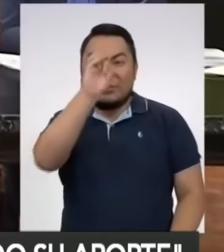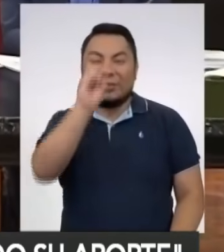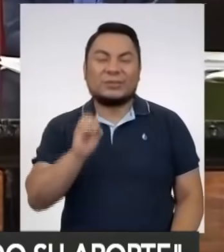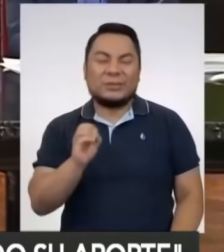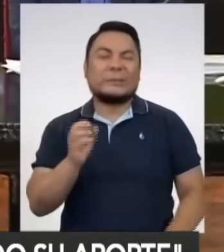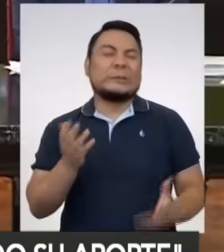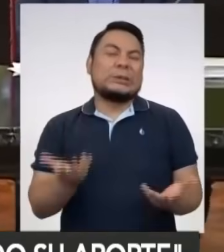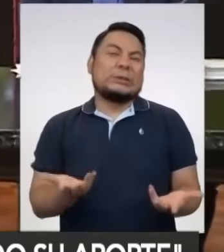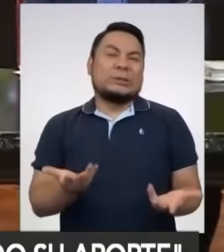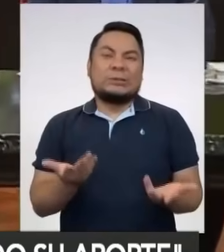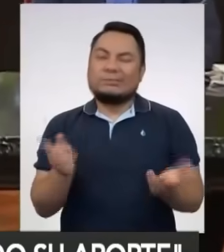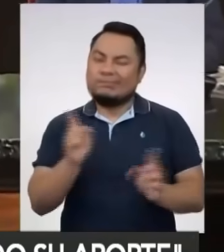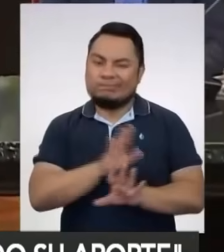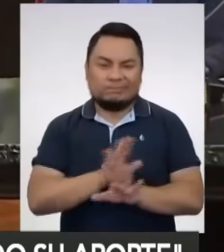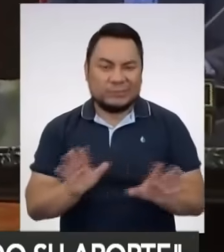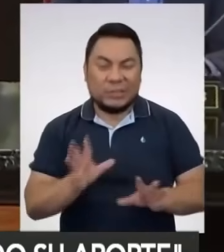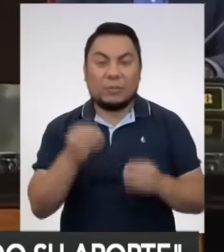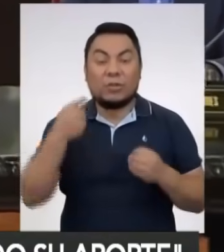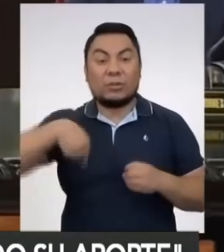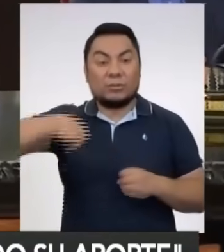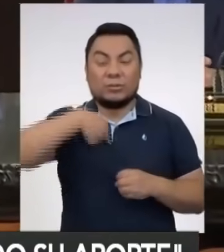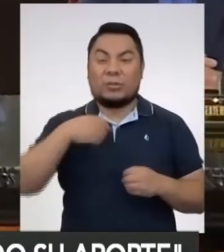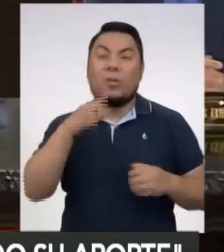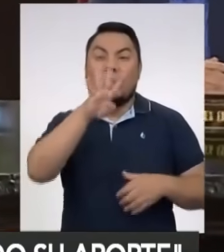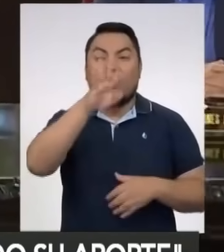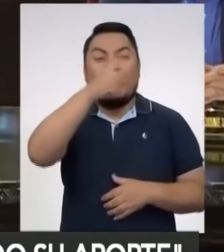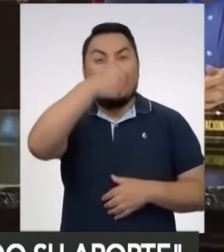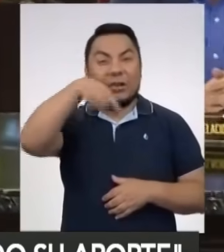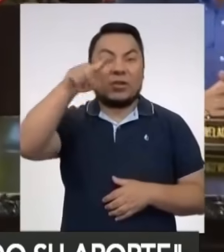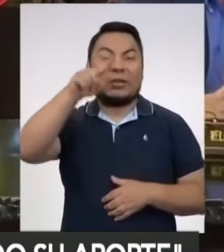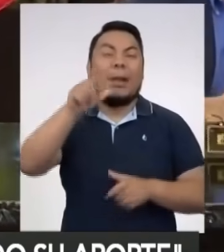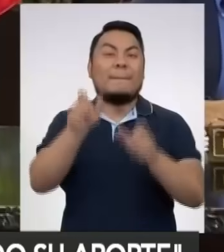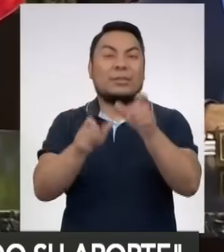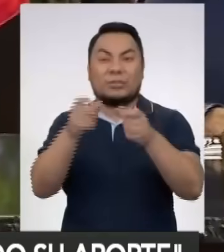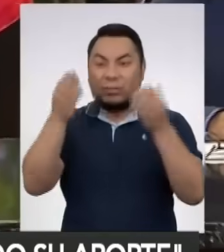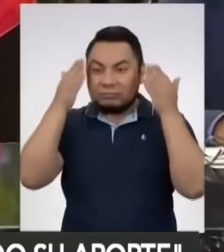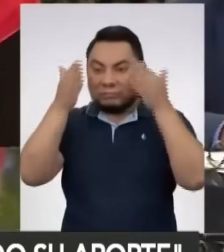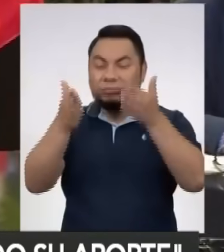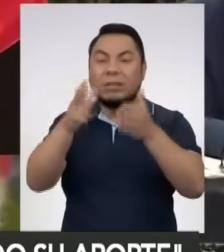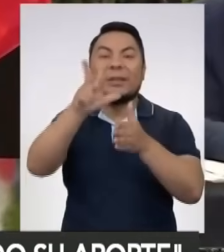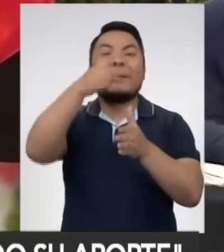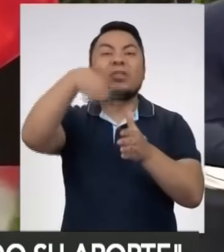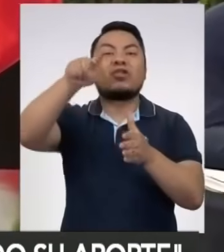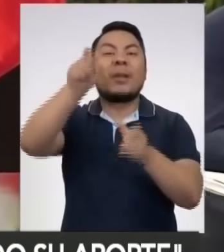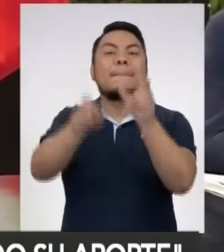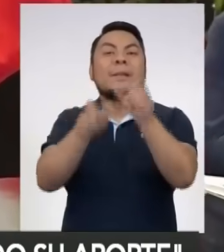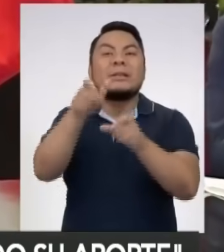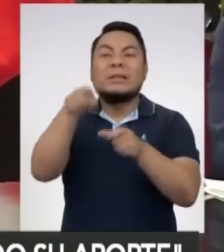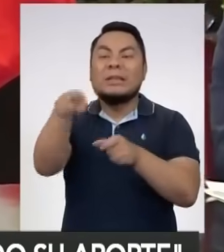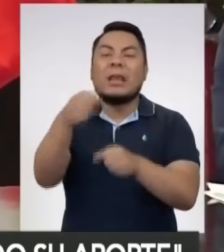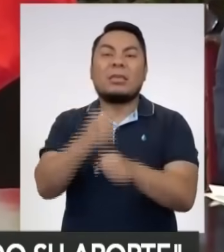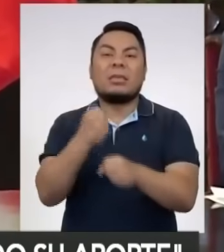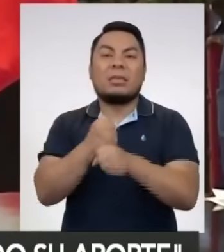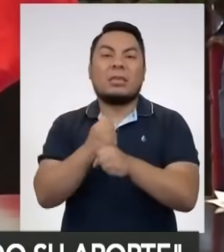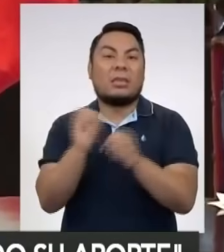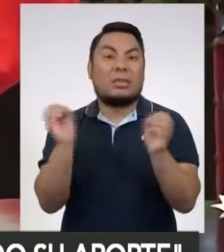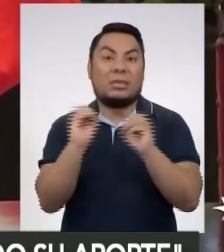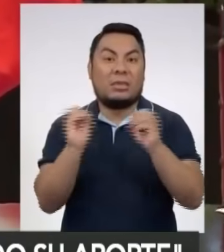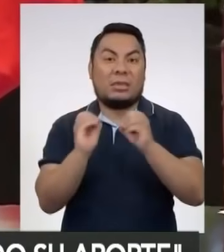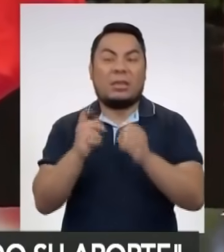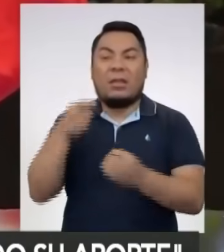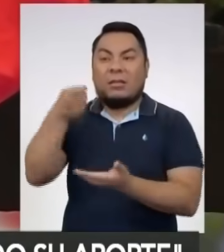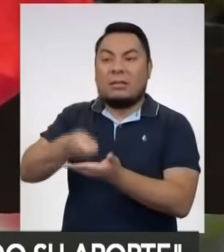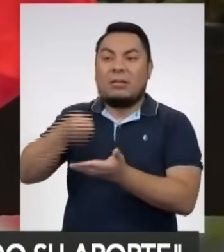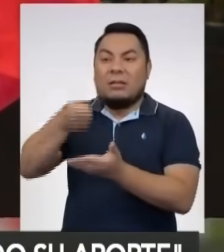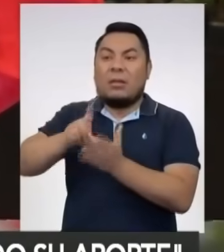4.500 millones de soles a 3 millones de aportantes que son los que menos aportaron.